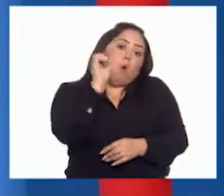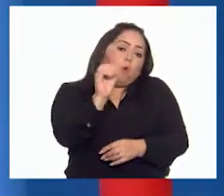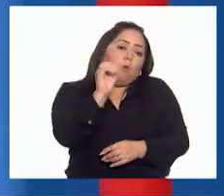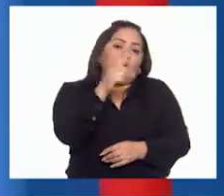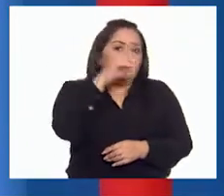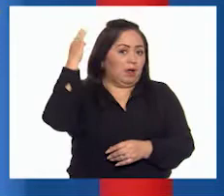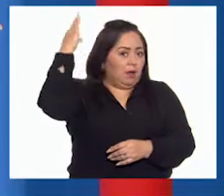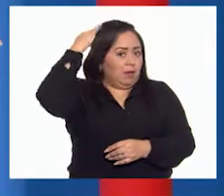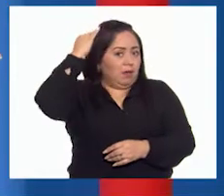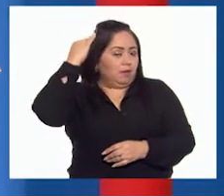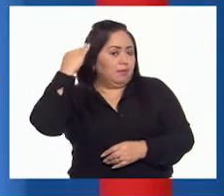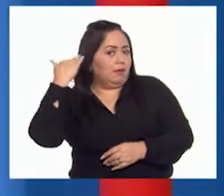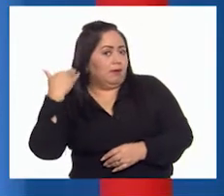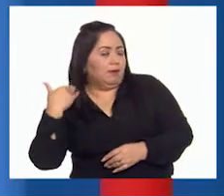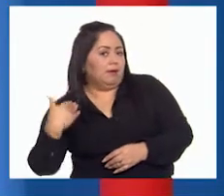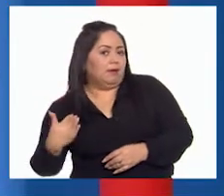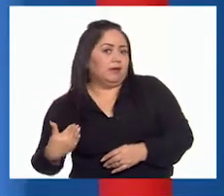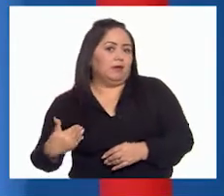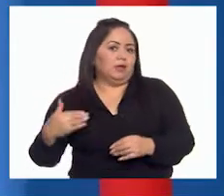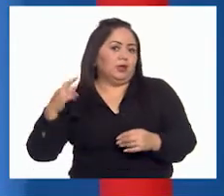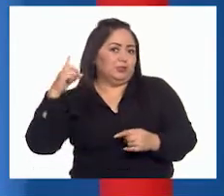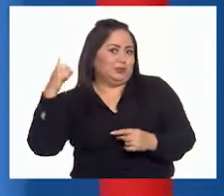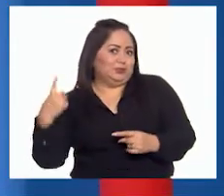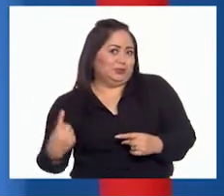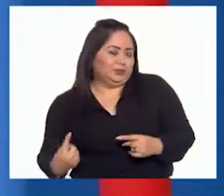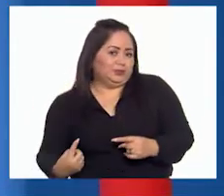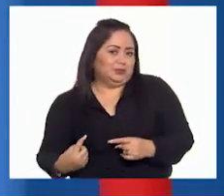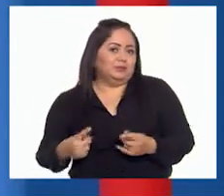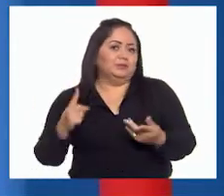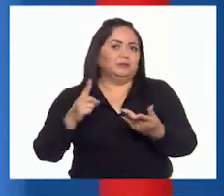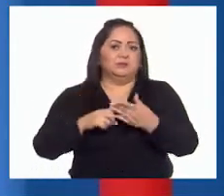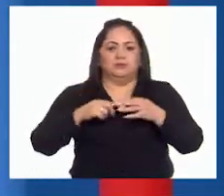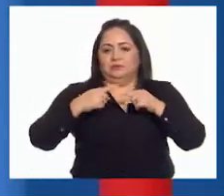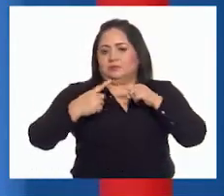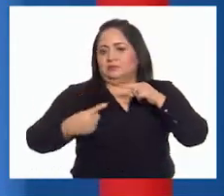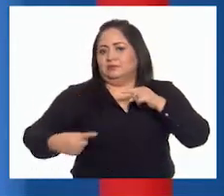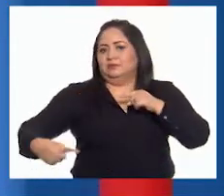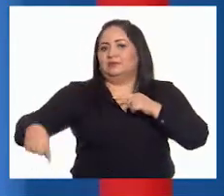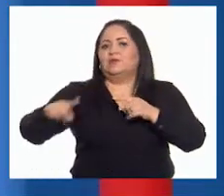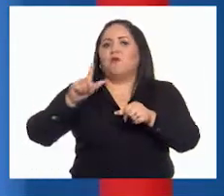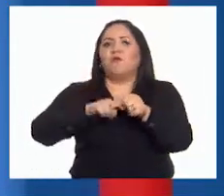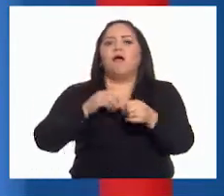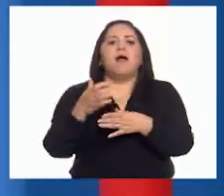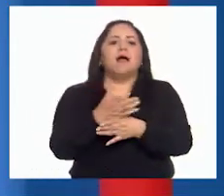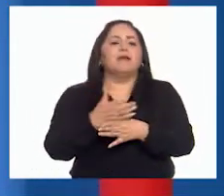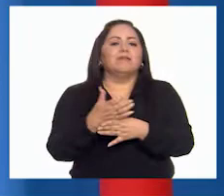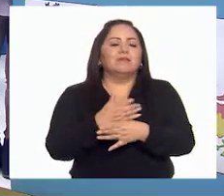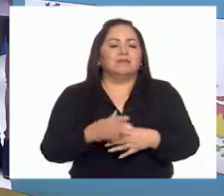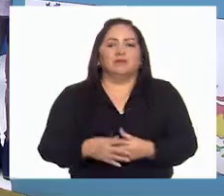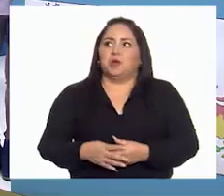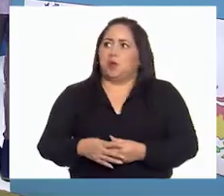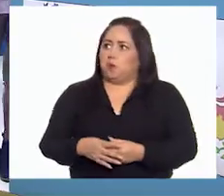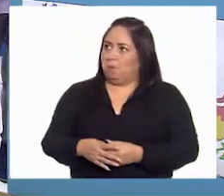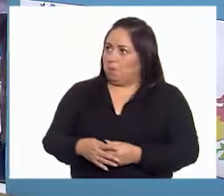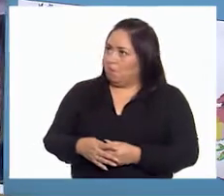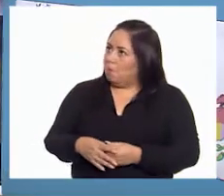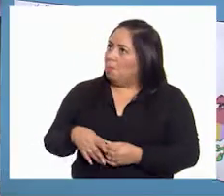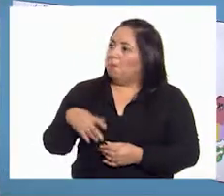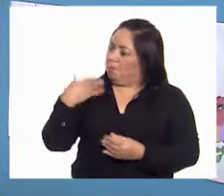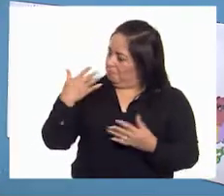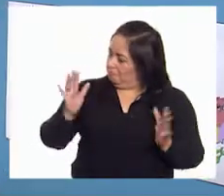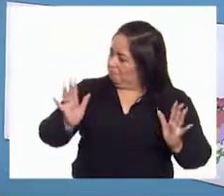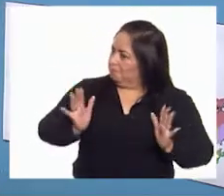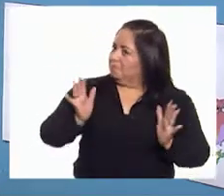sus cabellos largos y rizados, arroyos color castaño. María, qué